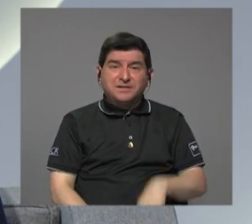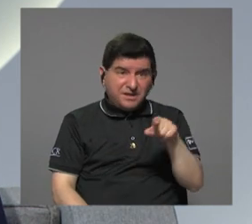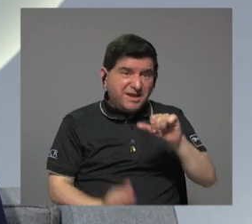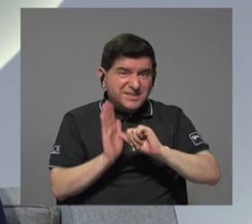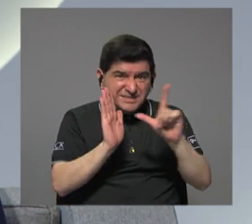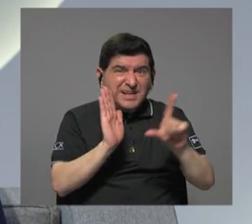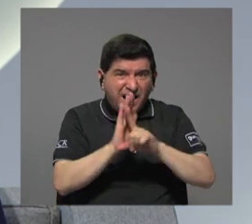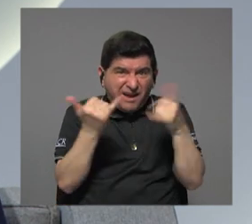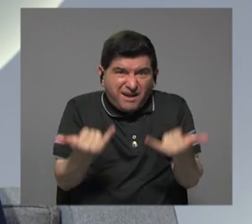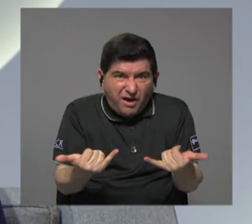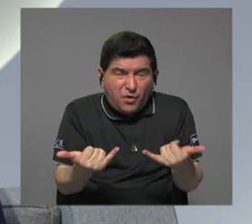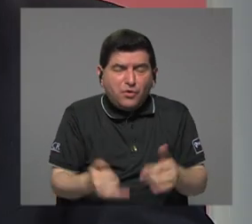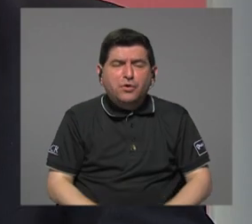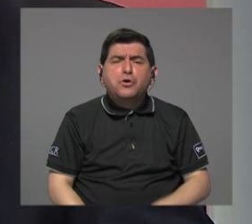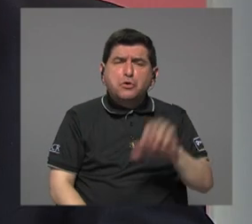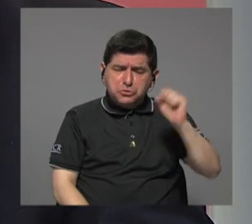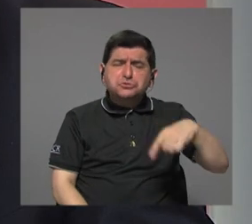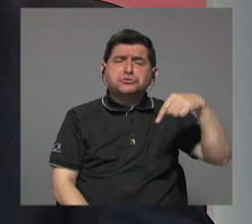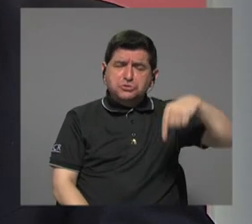legislativa